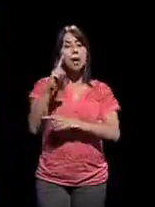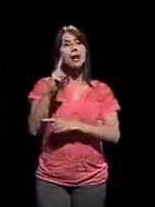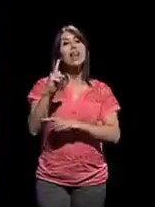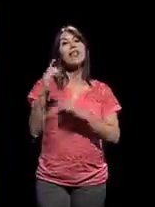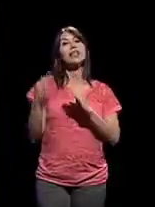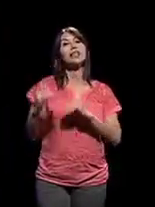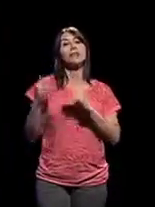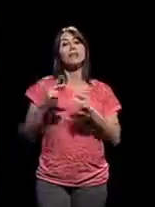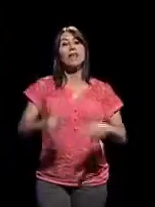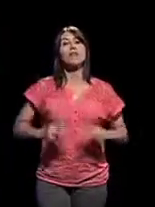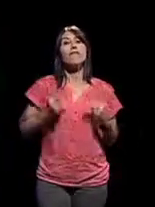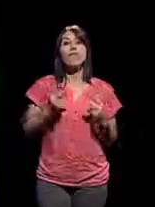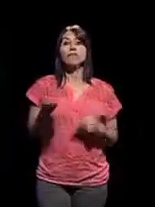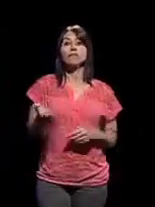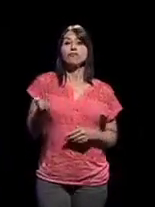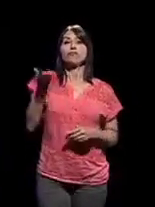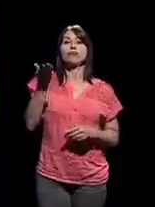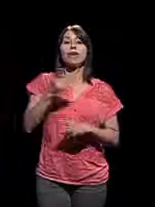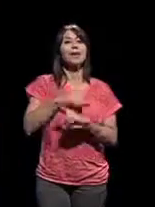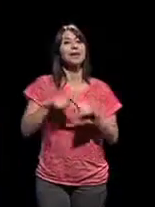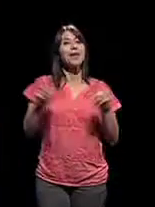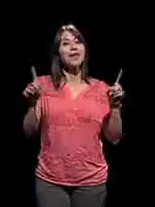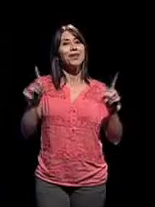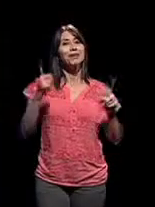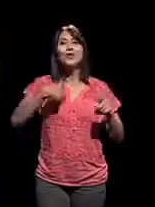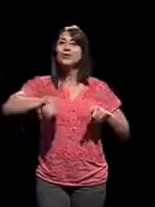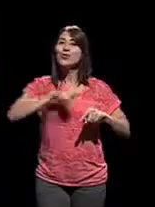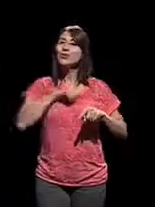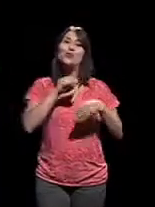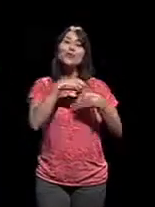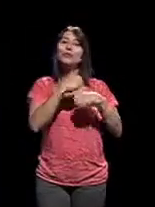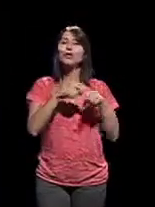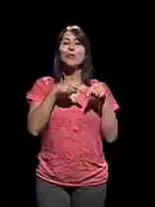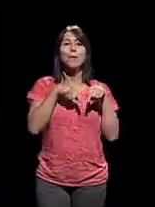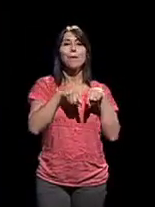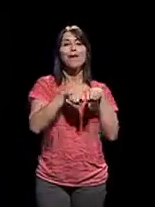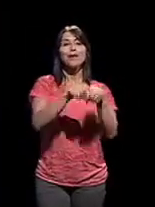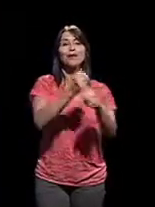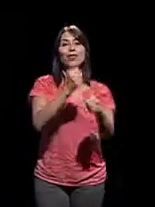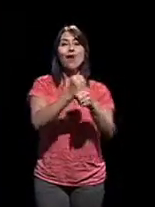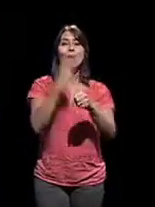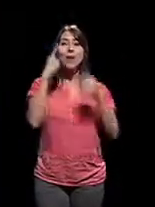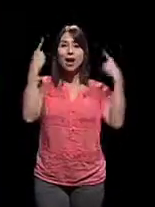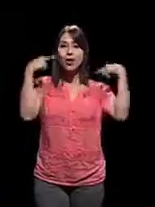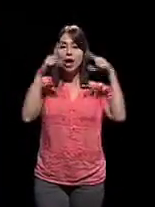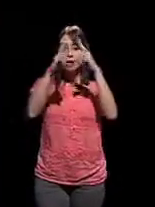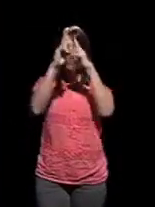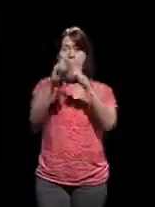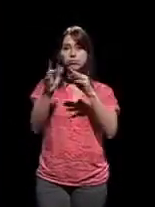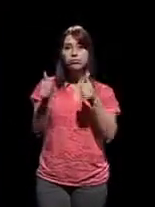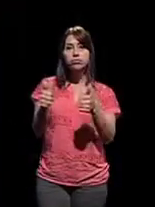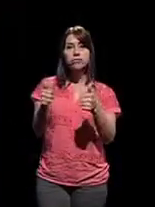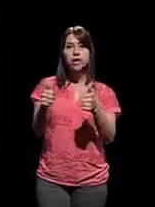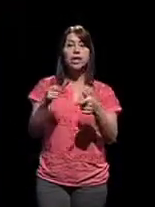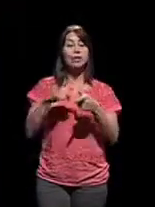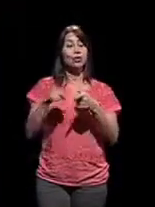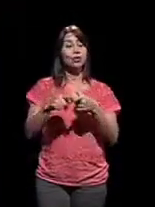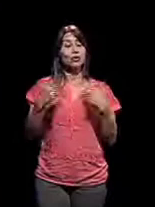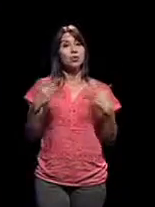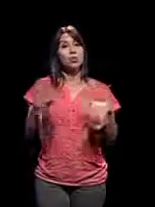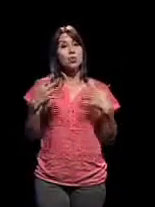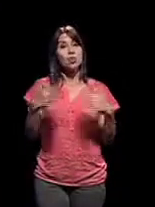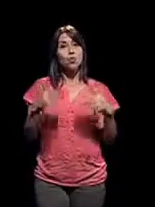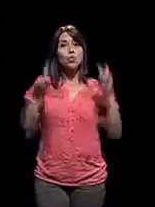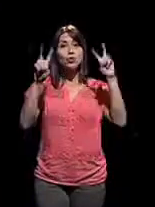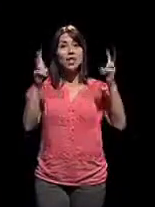suba la expectativa de vida, sin embargo, no hemos hecho cosas paralelas para lograr que esta gente viva con dignidad. Entonces, efectivamente, hay todo